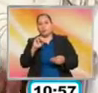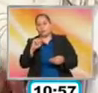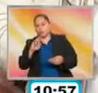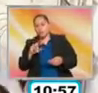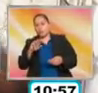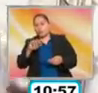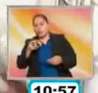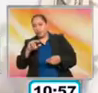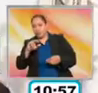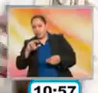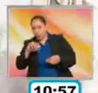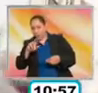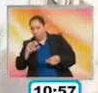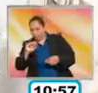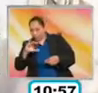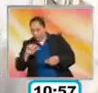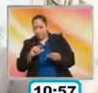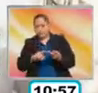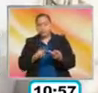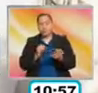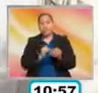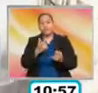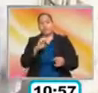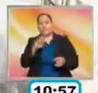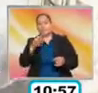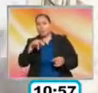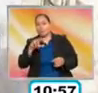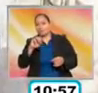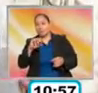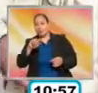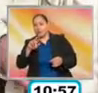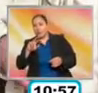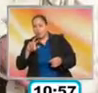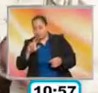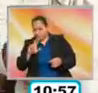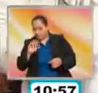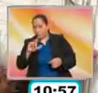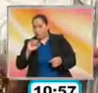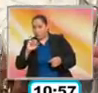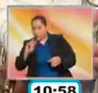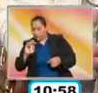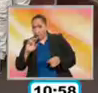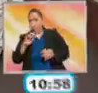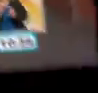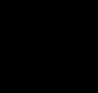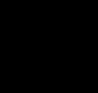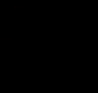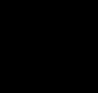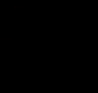de Ajá. YouTube para que se metan a ver todo lo que hacemos. Se llama Germán Montero Live en YouTube. Ahí está. El aplauso para Germán Montero.